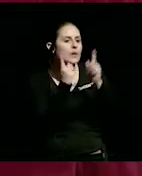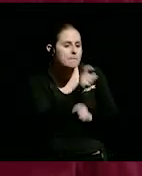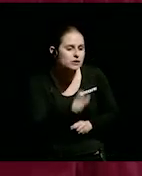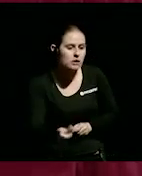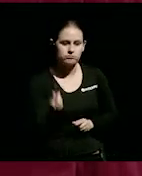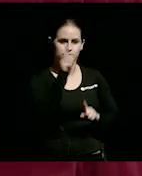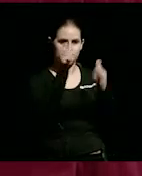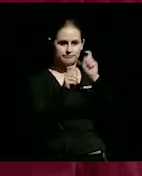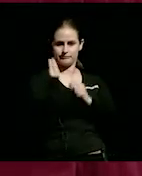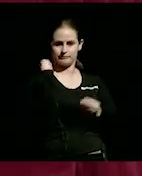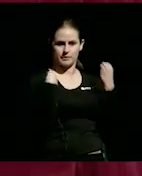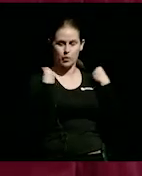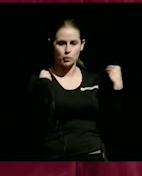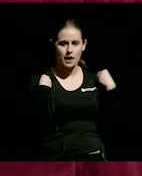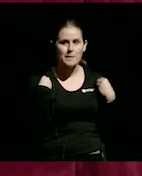Tenemos